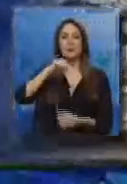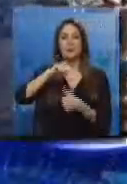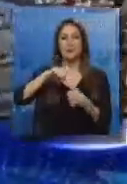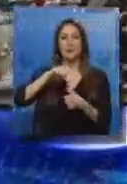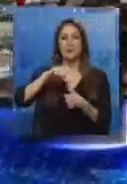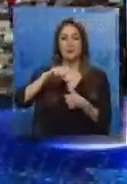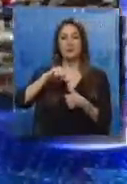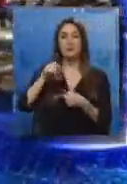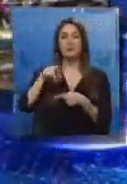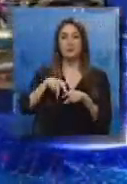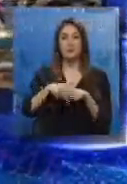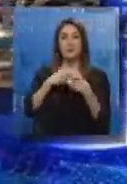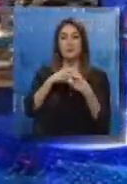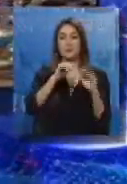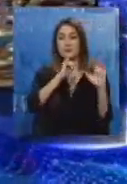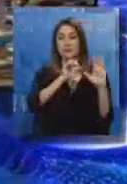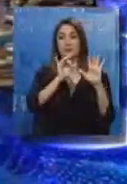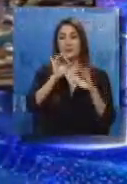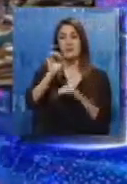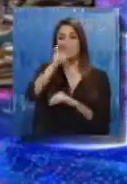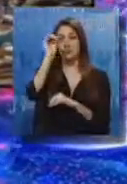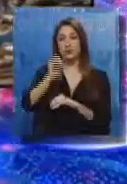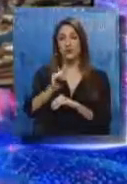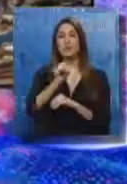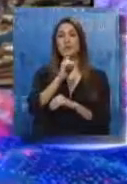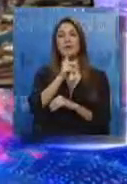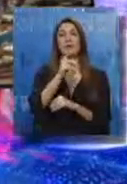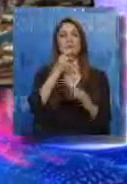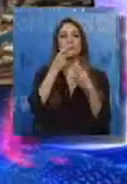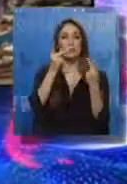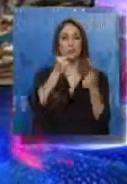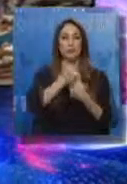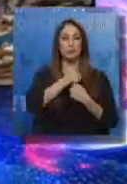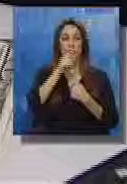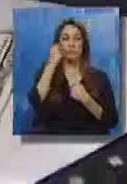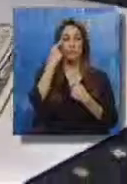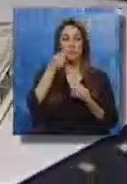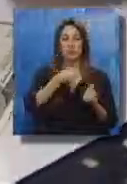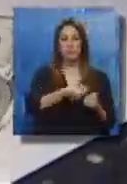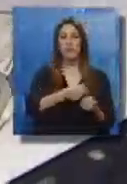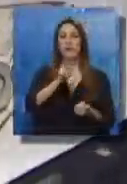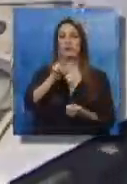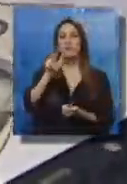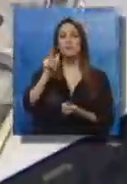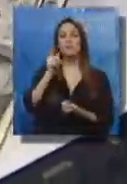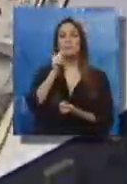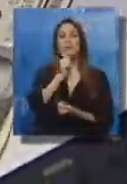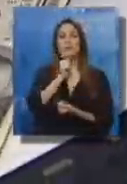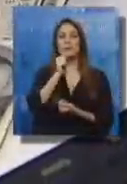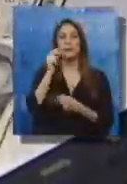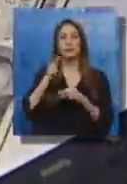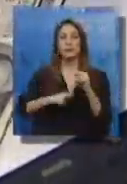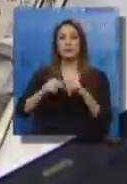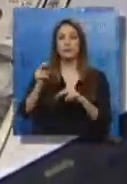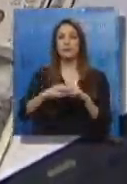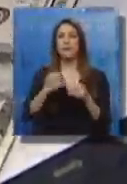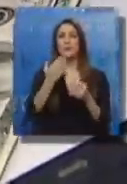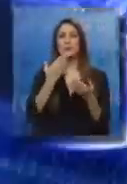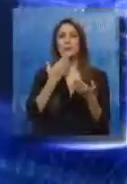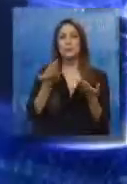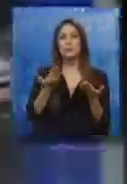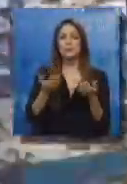sector público asumirá el 67% y el privado el 33% de este costo. El monto de reconstrucción será repartido de la siguiente